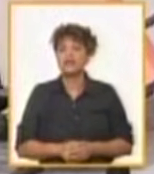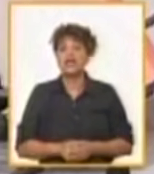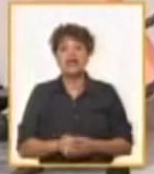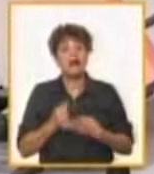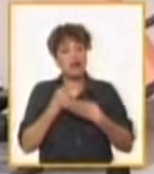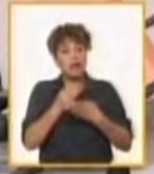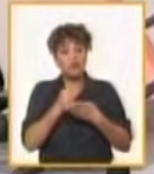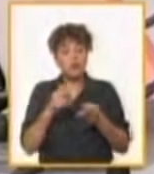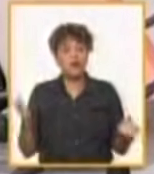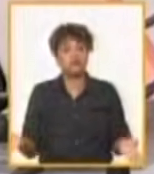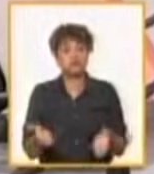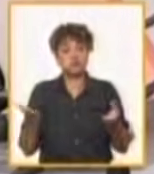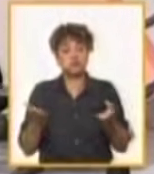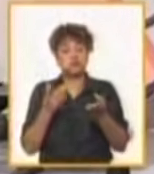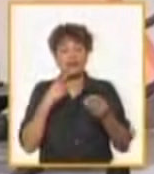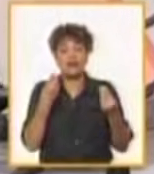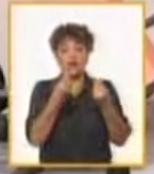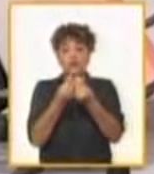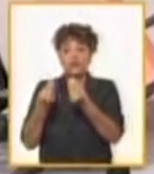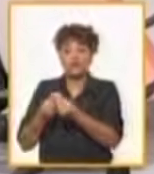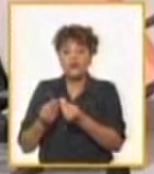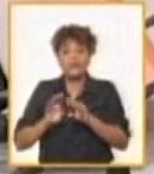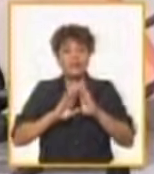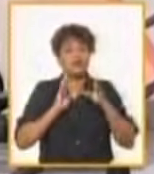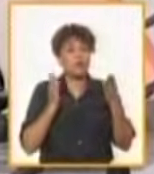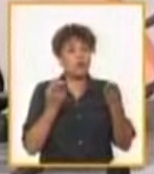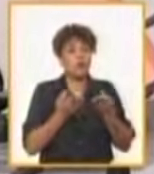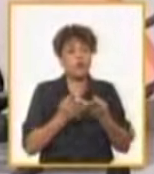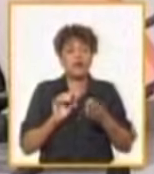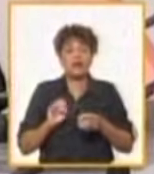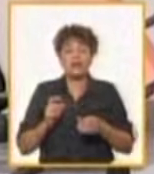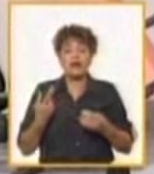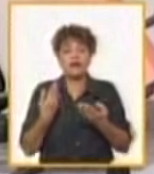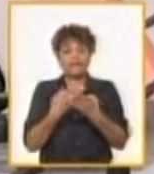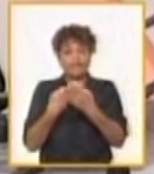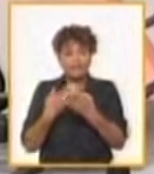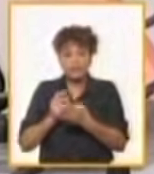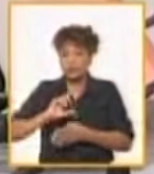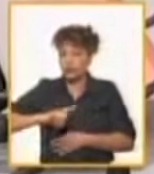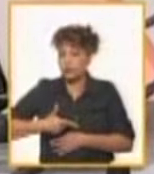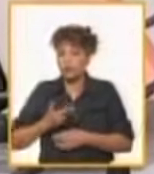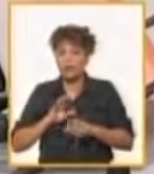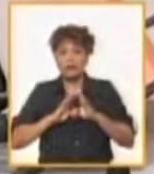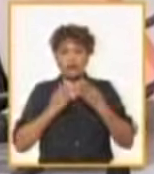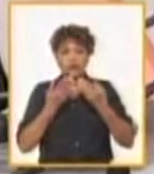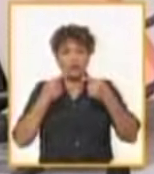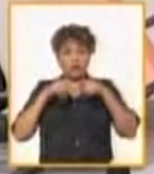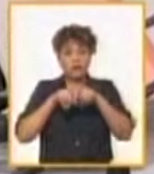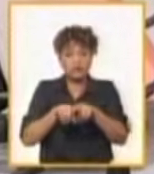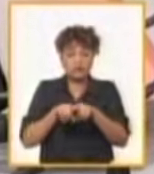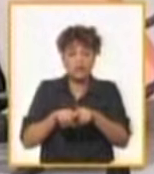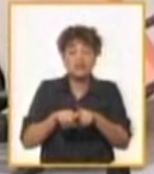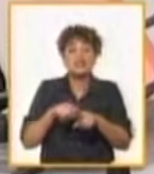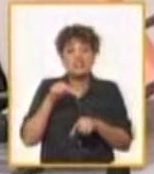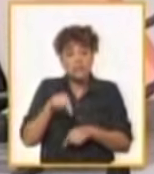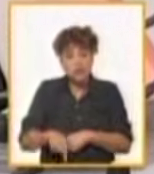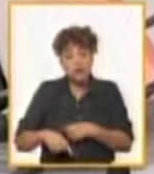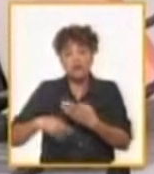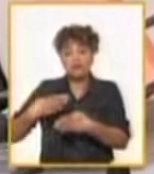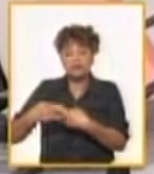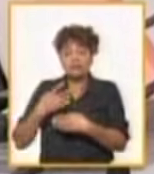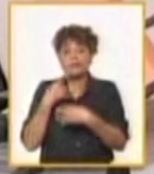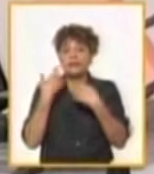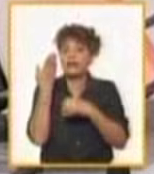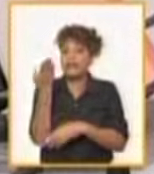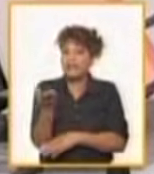esa unidad desde todos los sectores de la sociedad. Y la batalla que hoy libramos, la batalla por la supervivencia de la revolución y